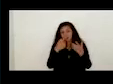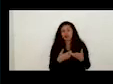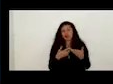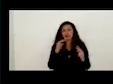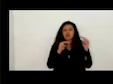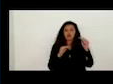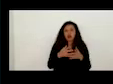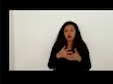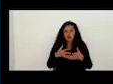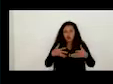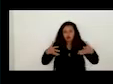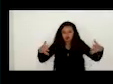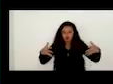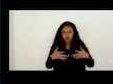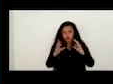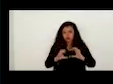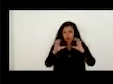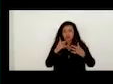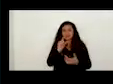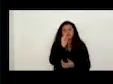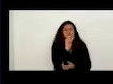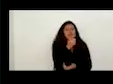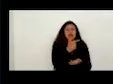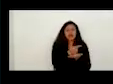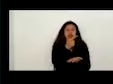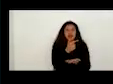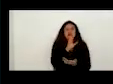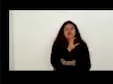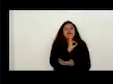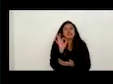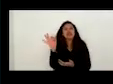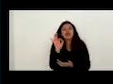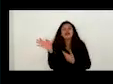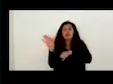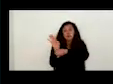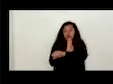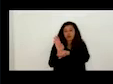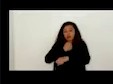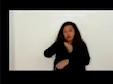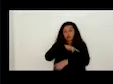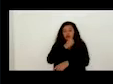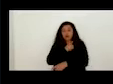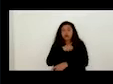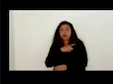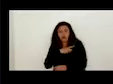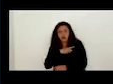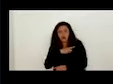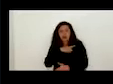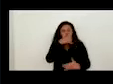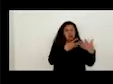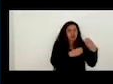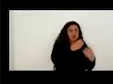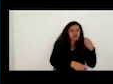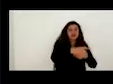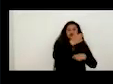general esa pequeña porción de grasa puede incluso tener un beneficio a la salud. Entonces, leche y yogur lo tomamos como un